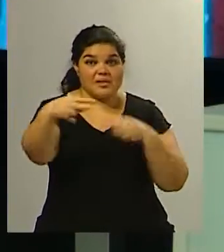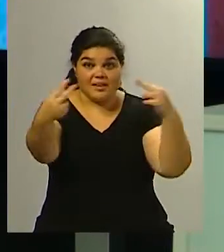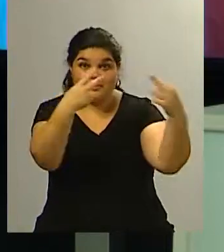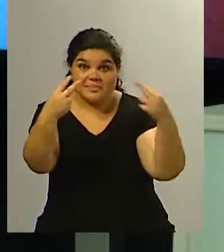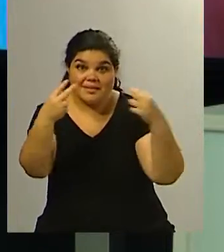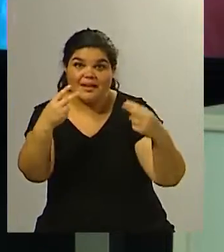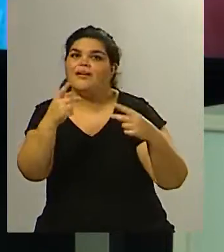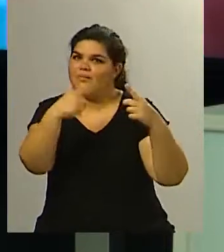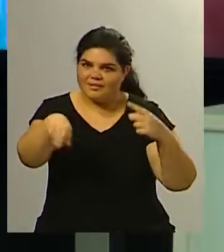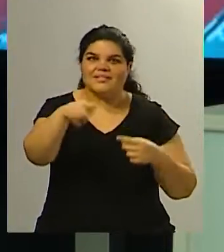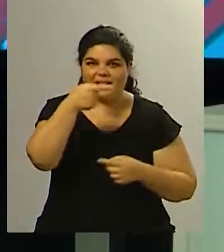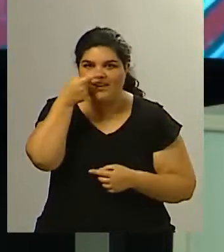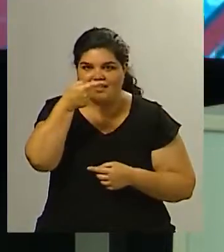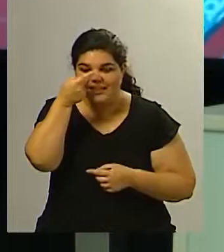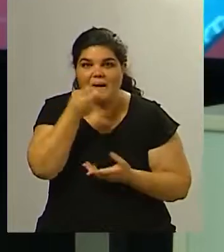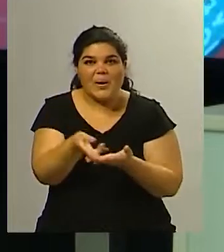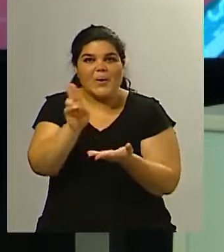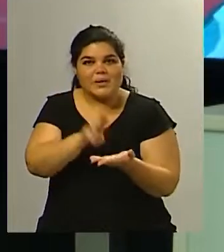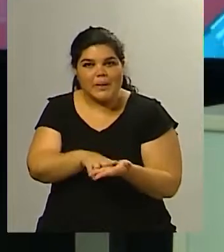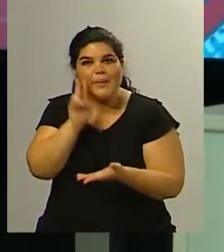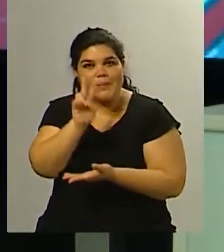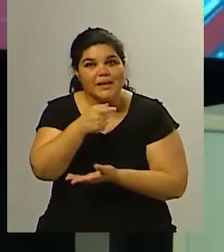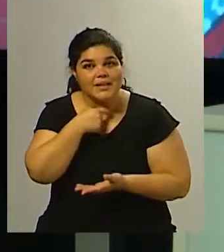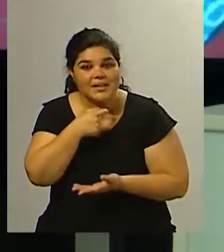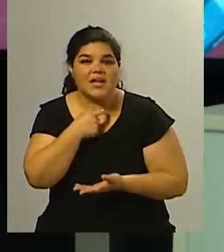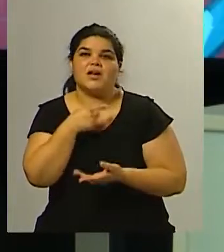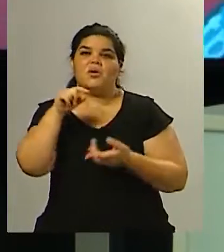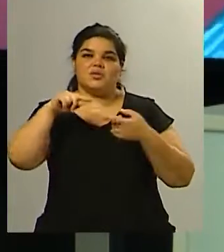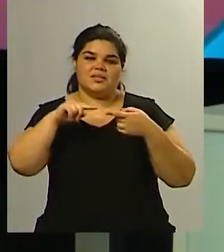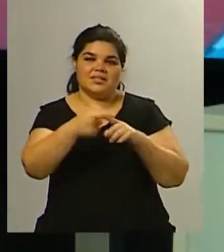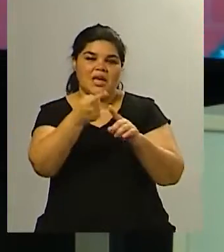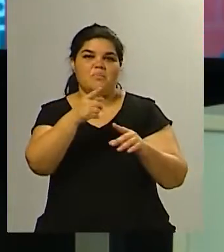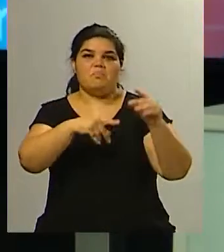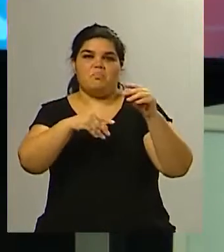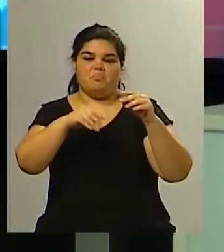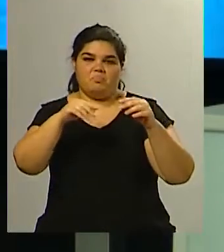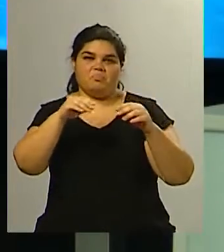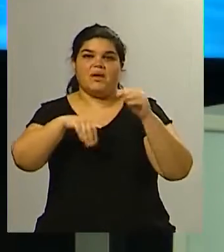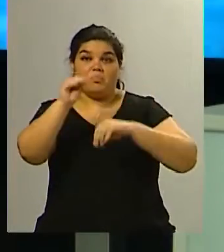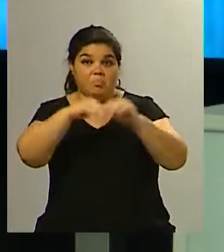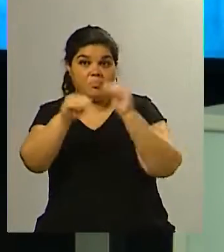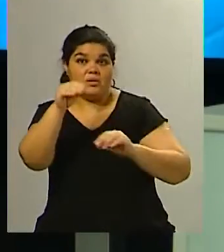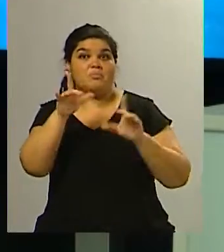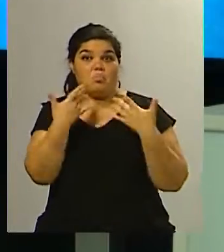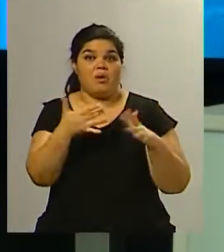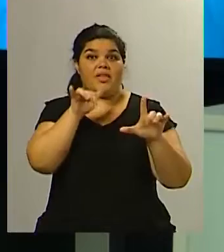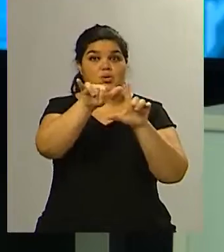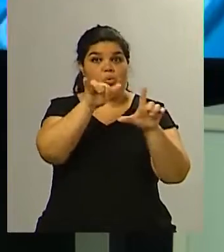les va a interesar volver a ver este programa o cualquiera de Chat Político, recuerden que pueden hacerlo a través de nuestro canal de YouTube. También estamos